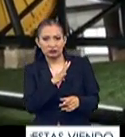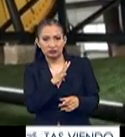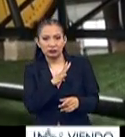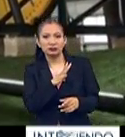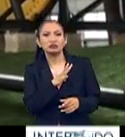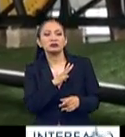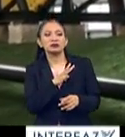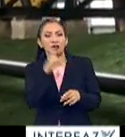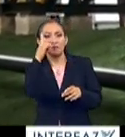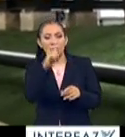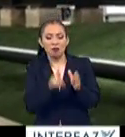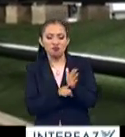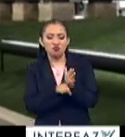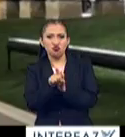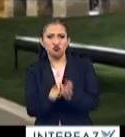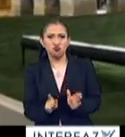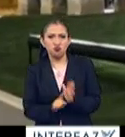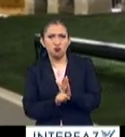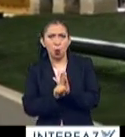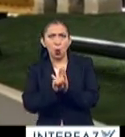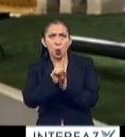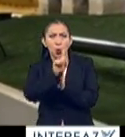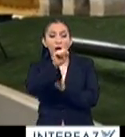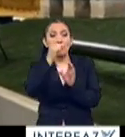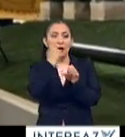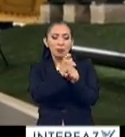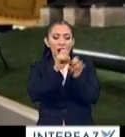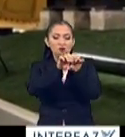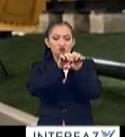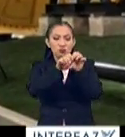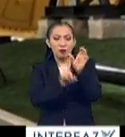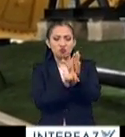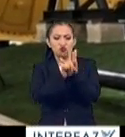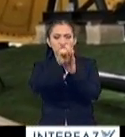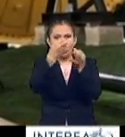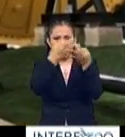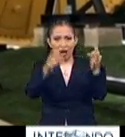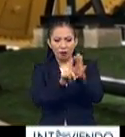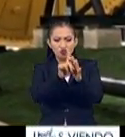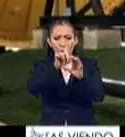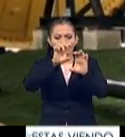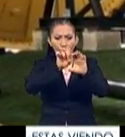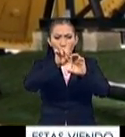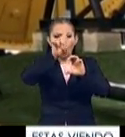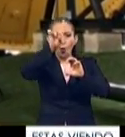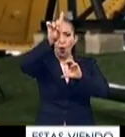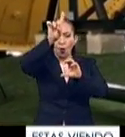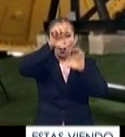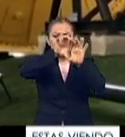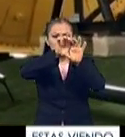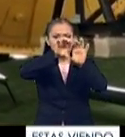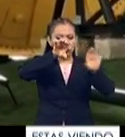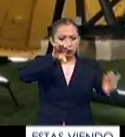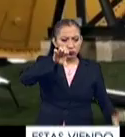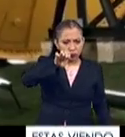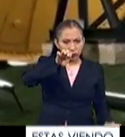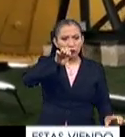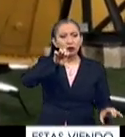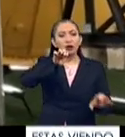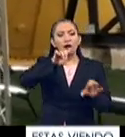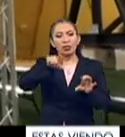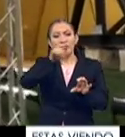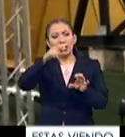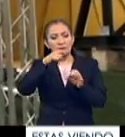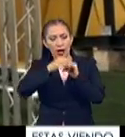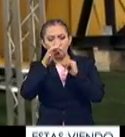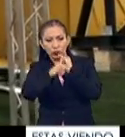combustible para separarse primero de la tierra. Iremos más adelante hasta allá atrás para